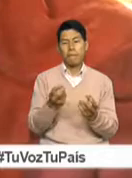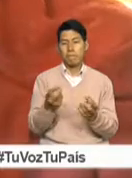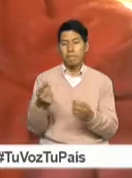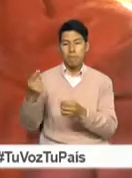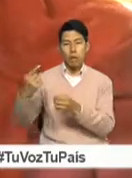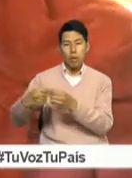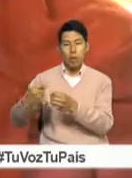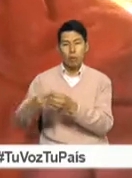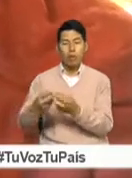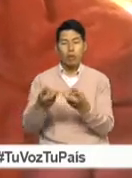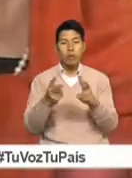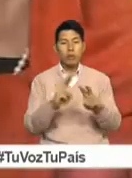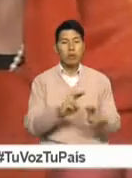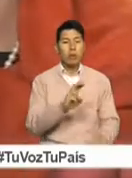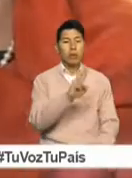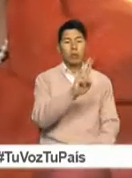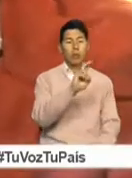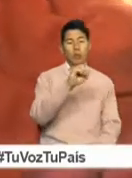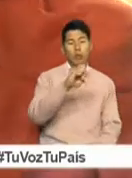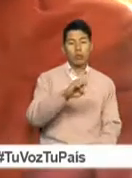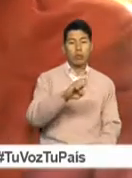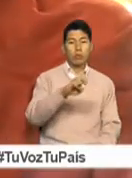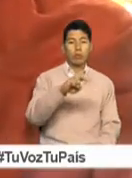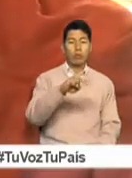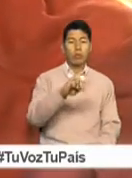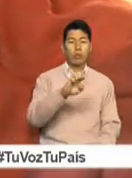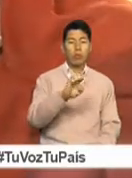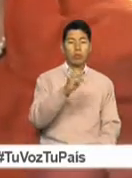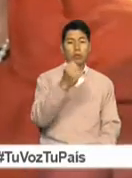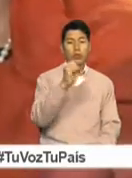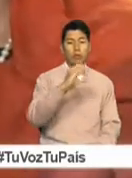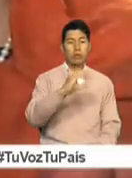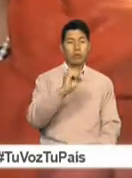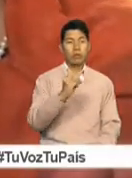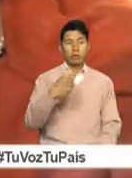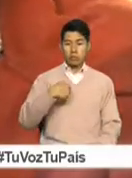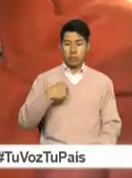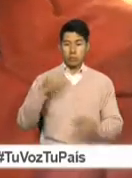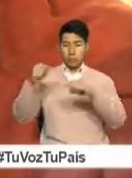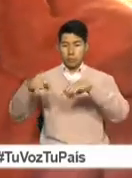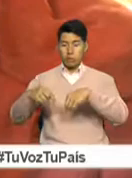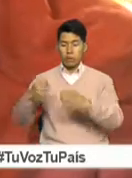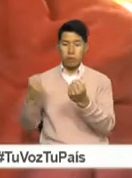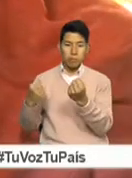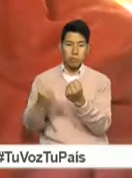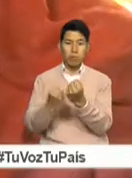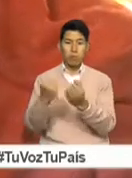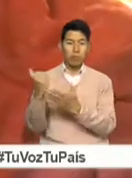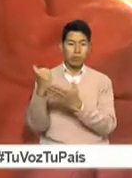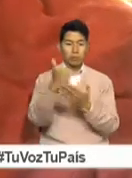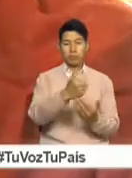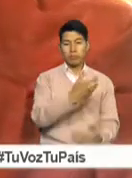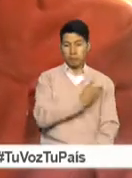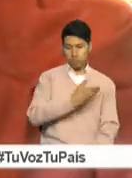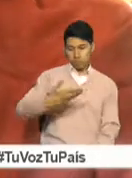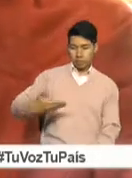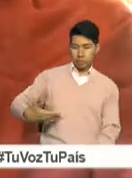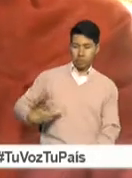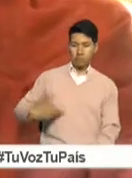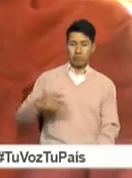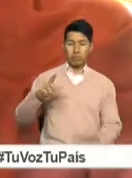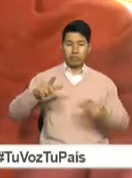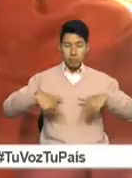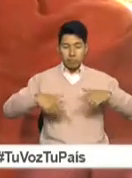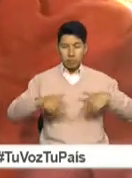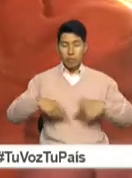estoy aquí por primera vez para apoyar el presidente el gobierno en su